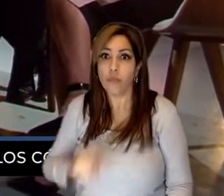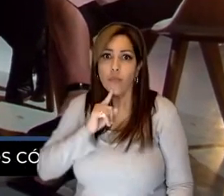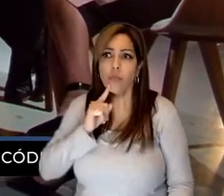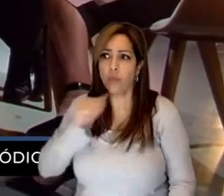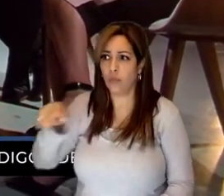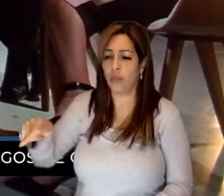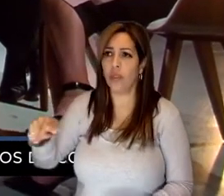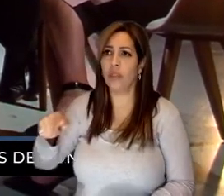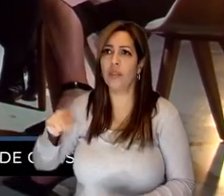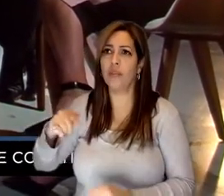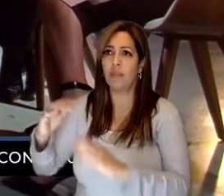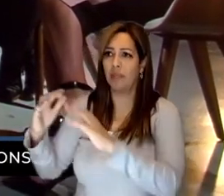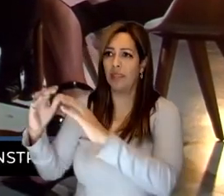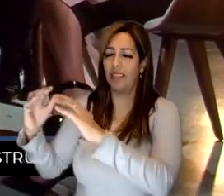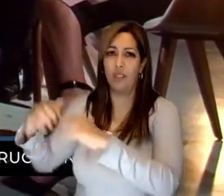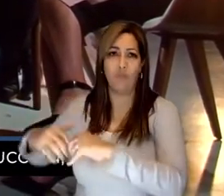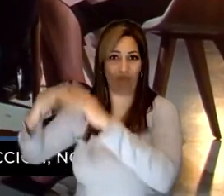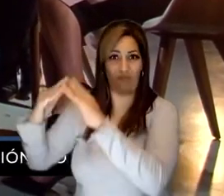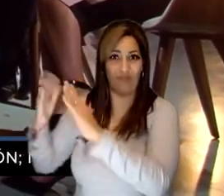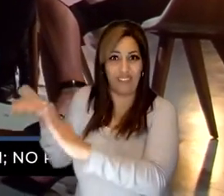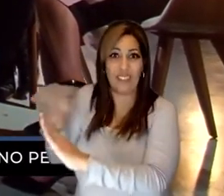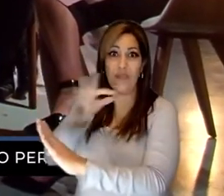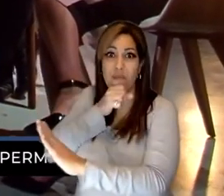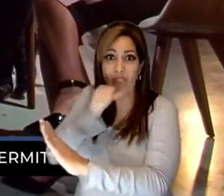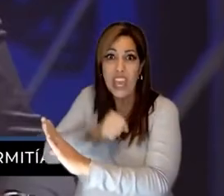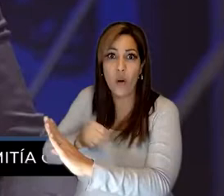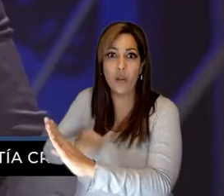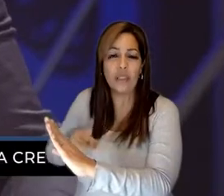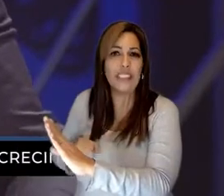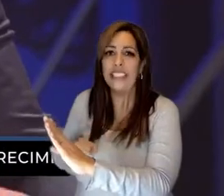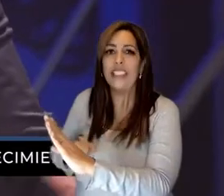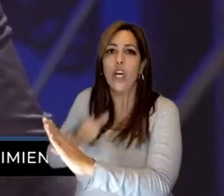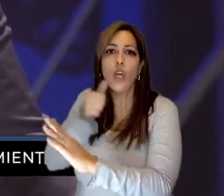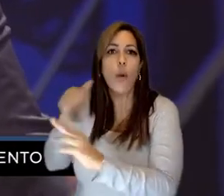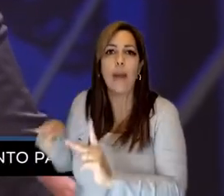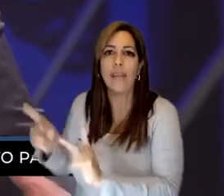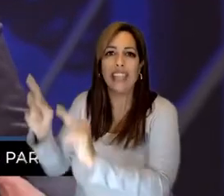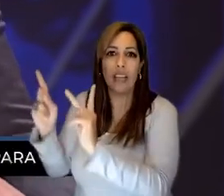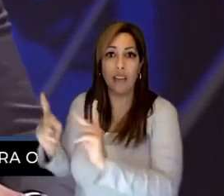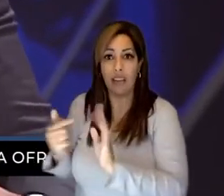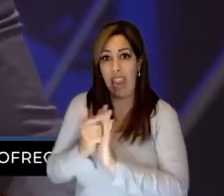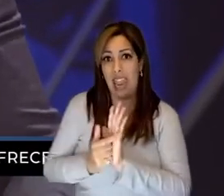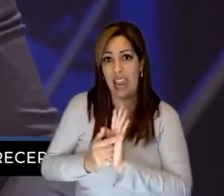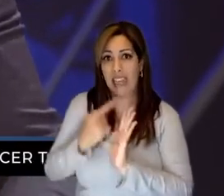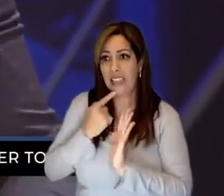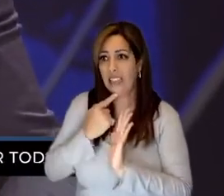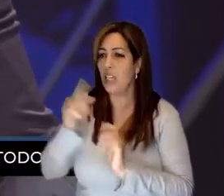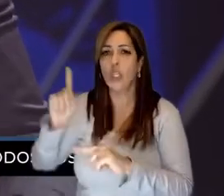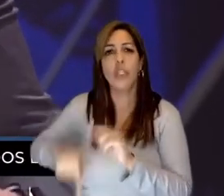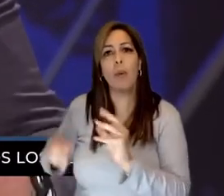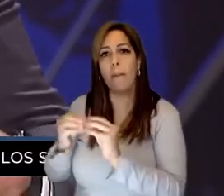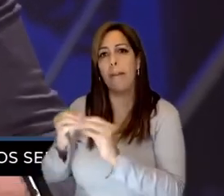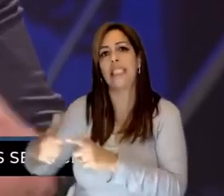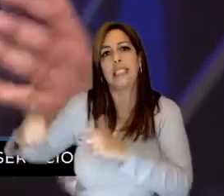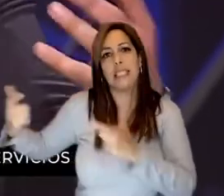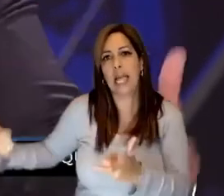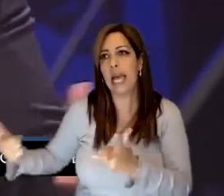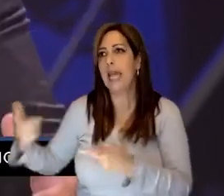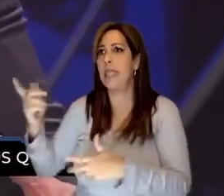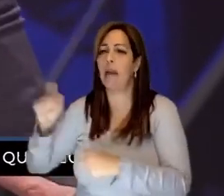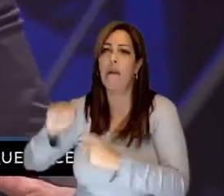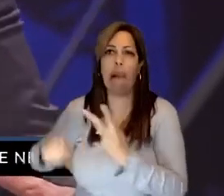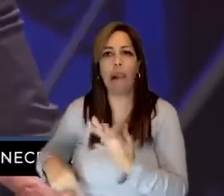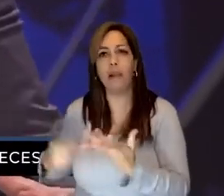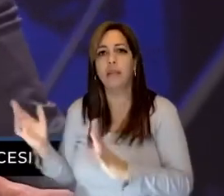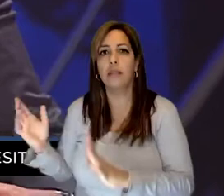La existente, los códigos estándares ya estaban obsoletos, uh-huh. no permitía crecimiento para poder atender todos los servicios que necesita